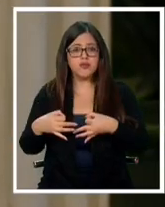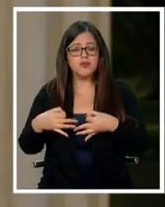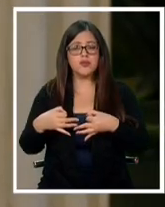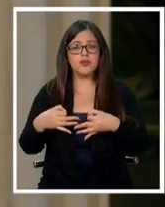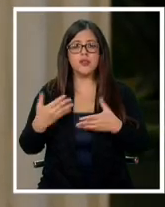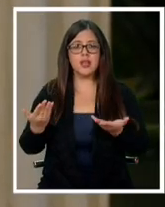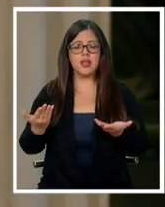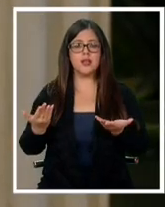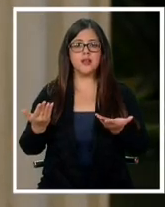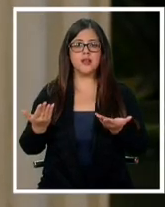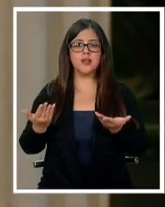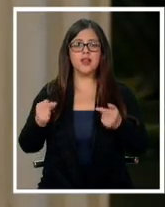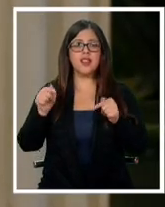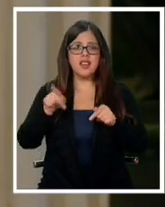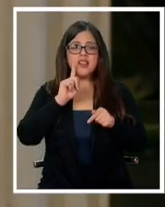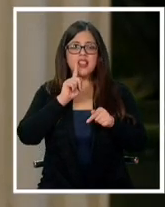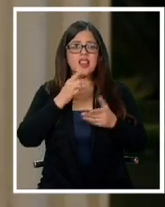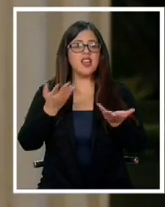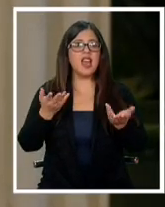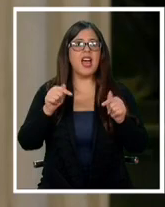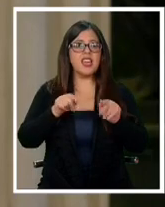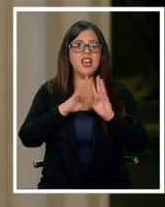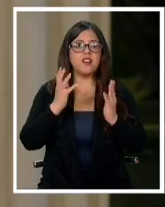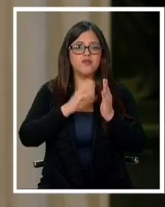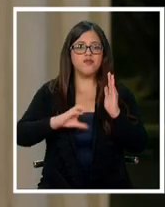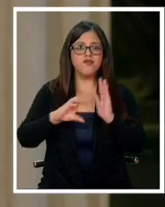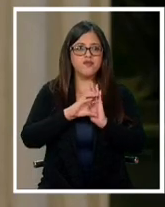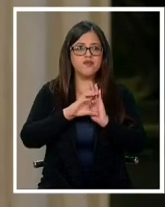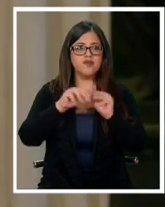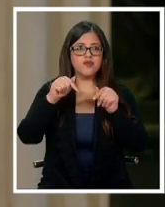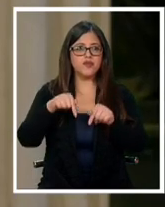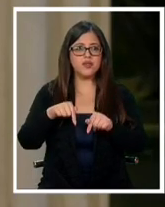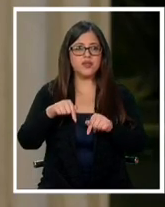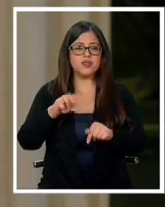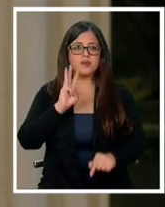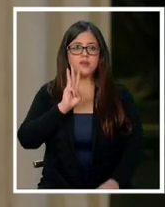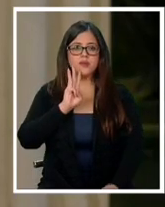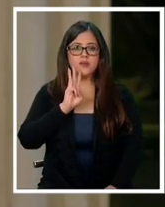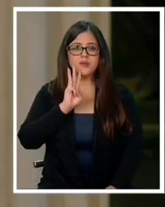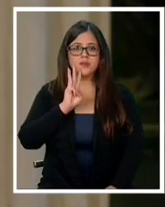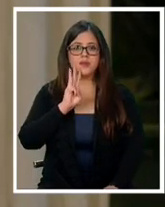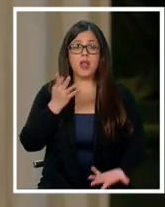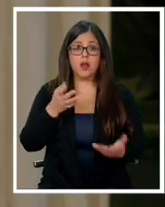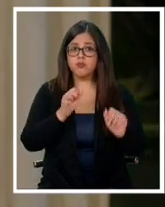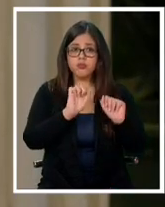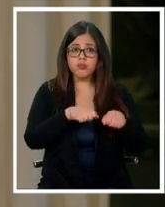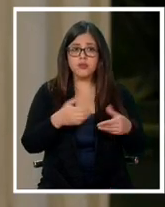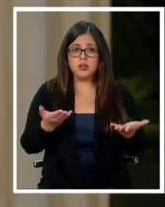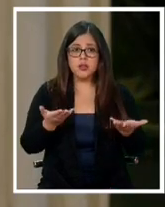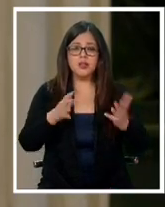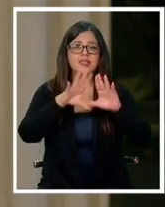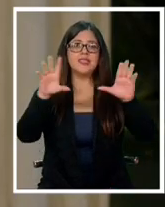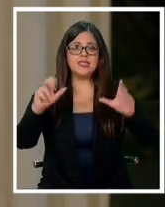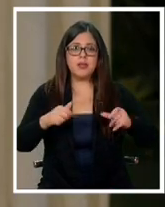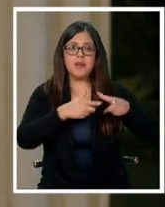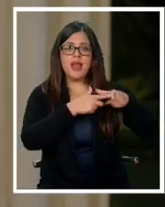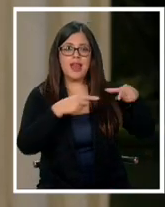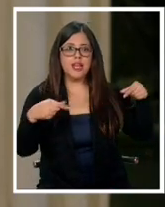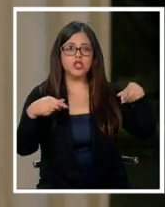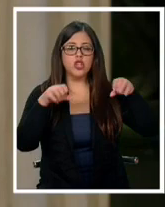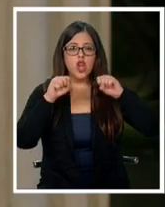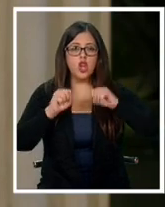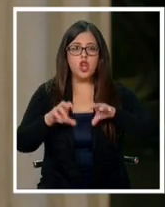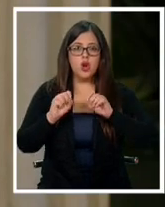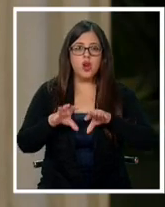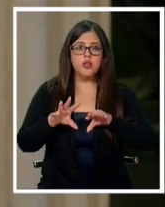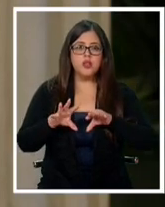que tiene su espacio en el pleno de la convención constitucional durante este día miércoles que se ha aprobado un sistema nacional de